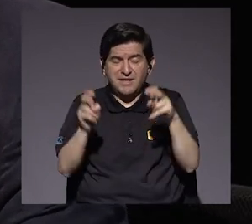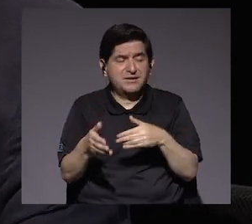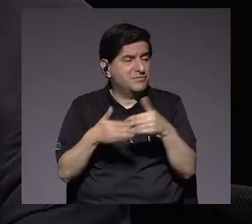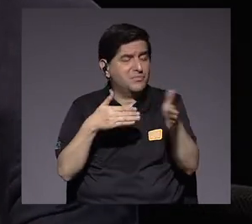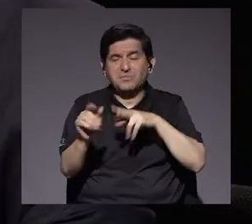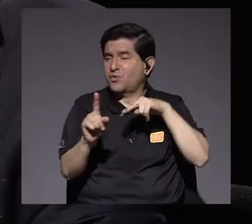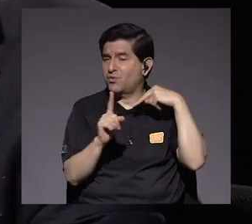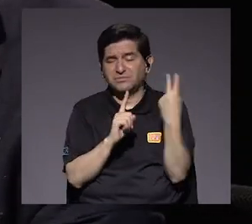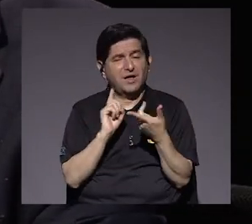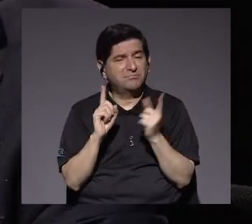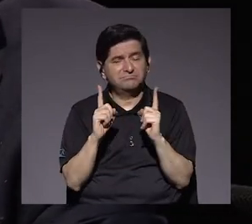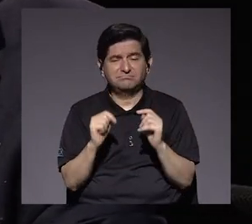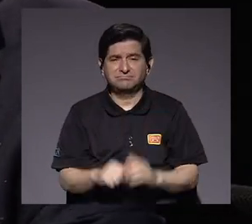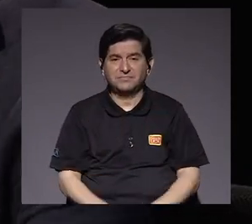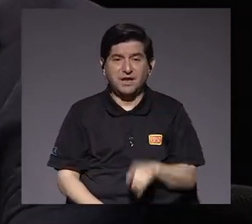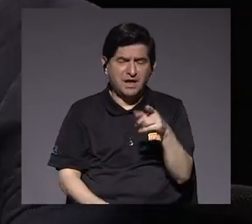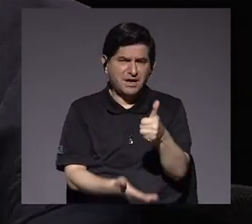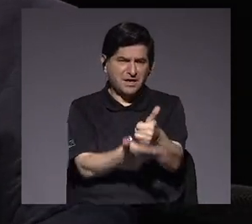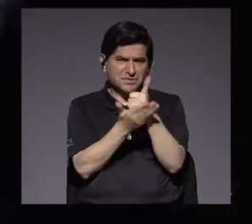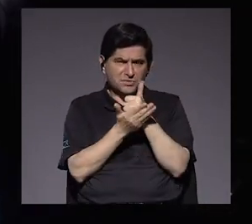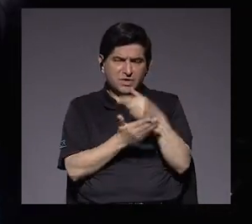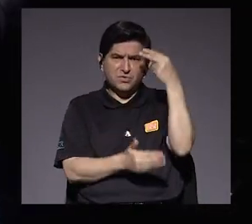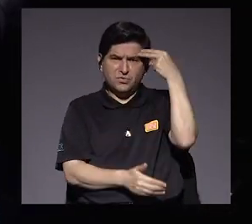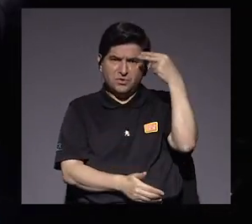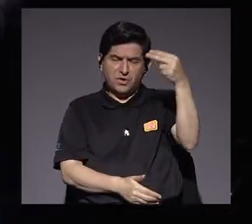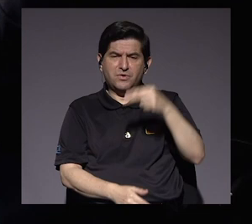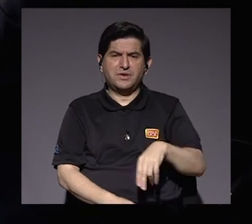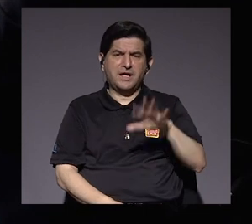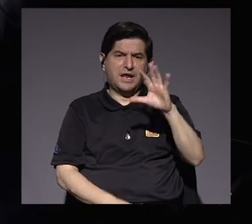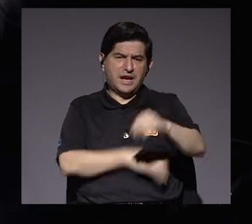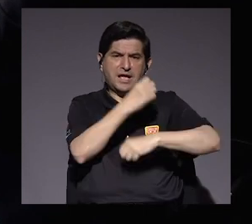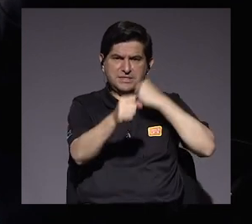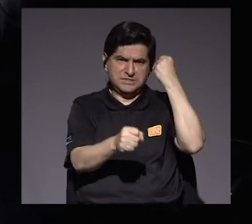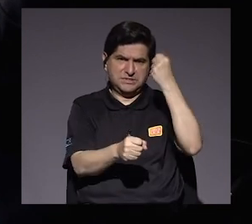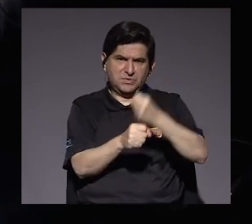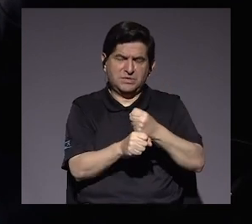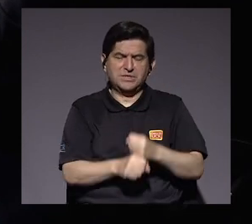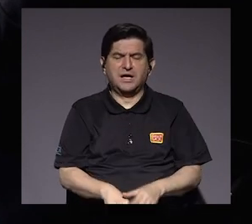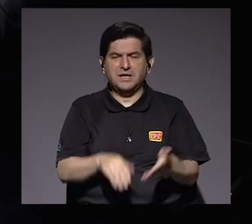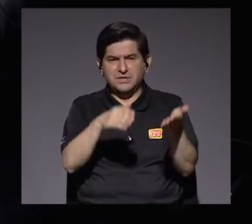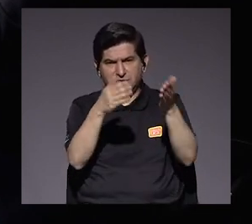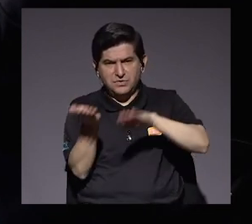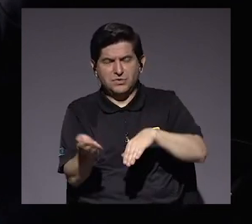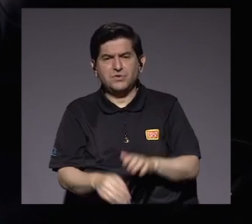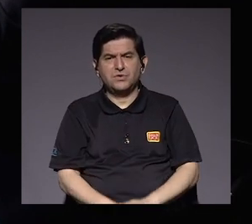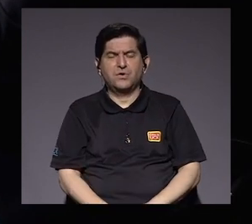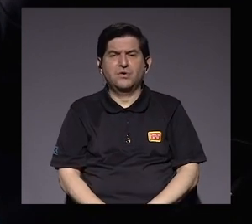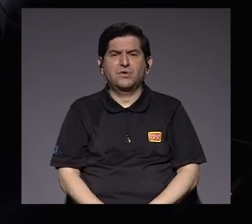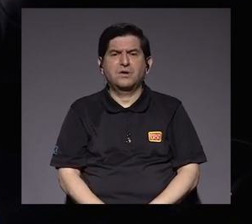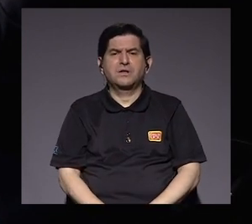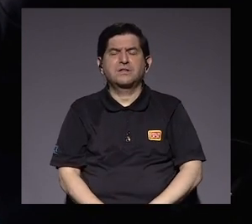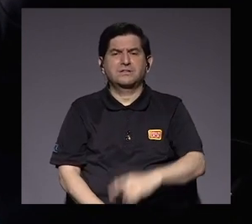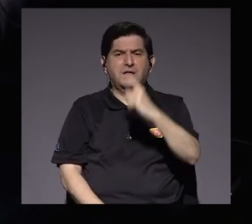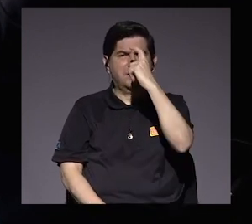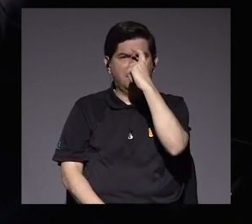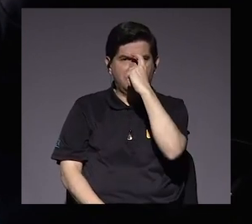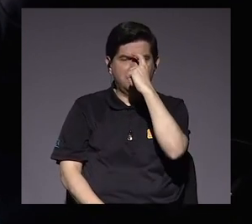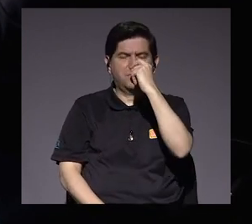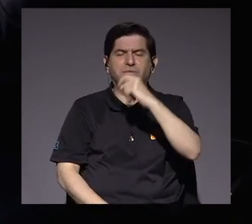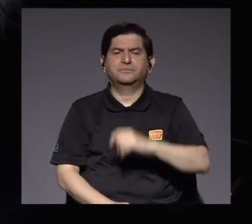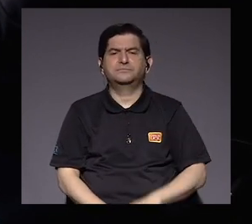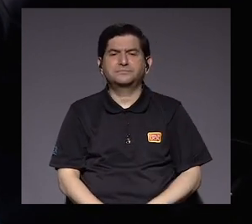temas desde la perspectiva que tenga que hacerlo. Sirva esto para rendir homenaje a los 50 años del fallecimiento de